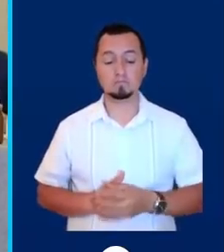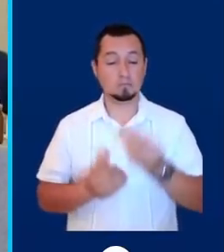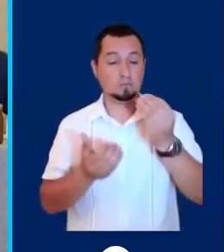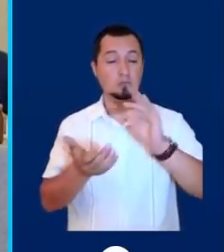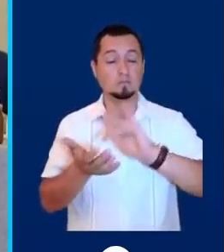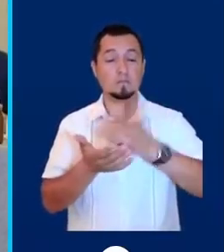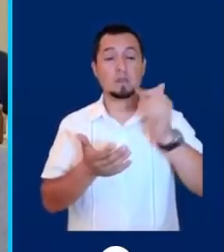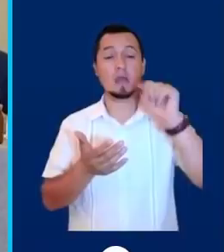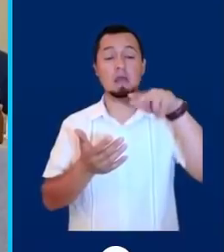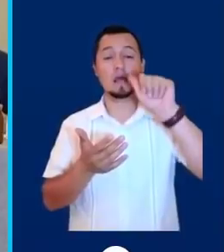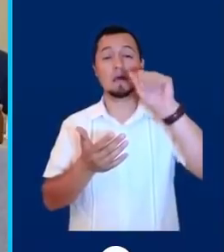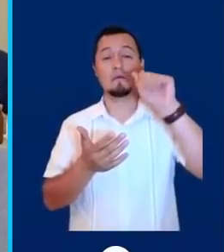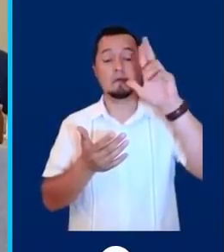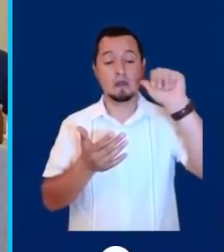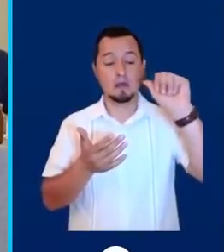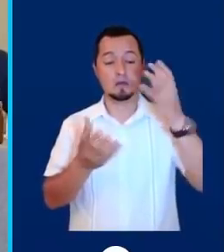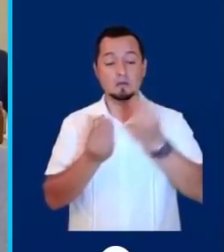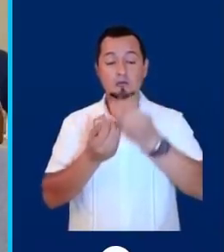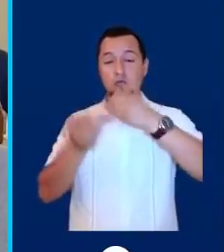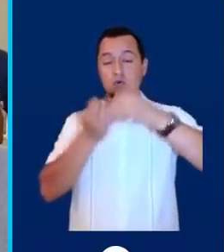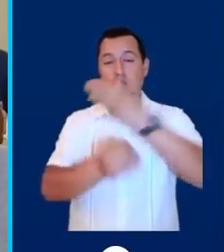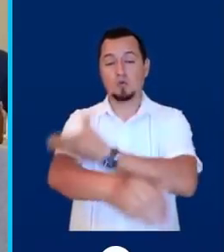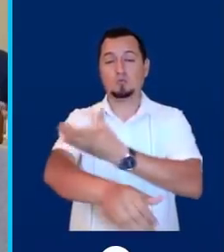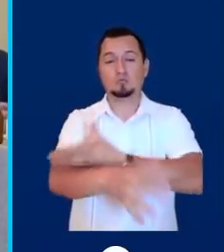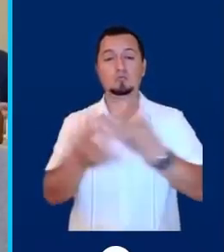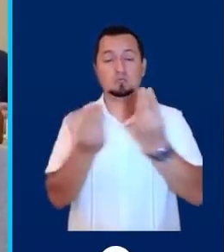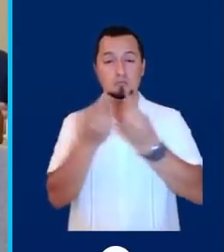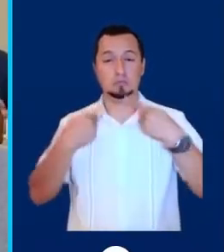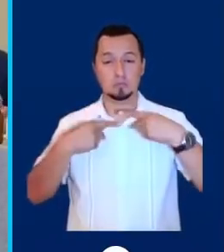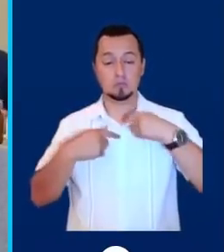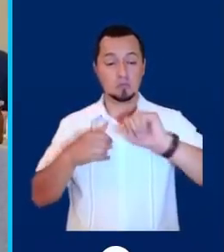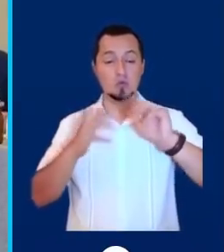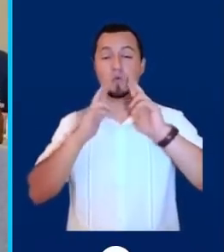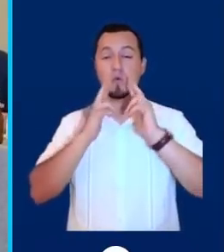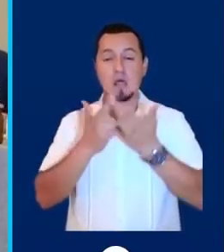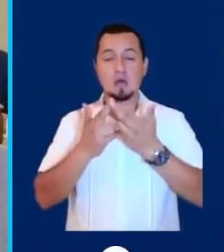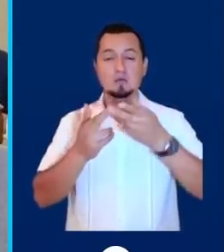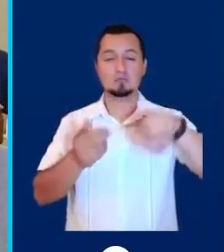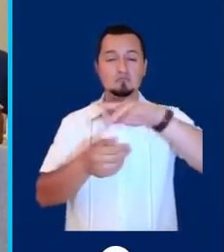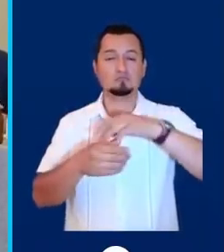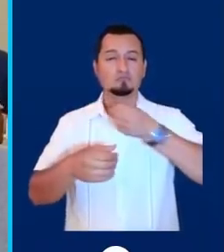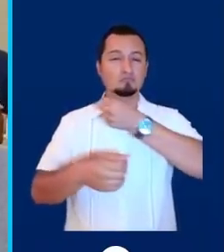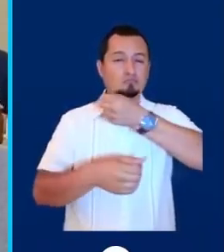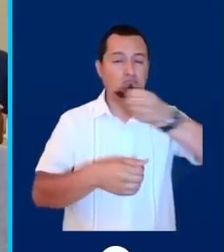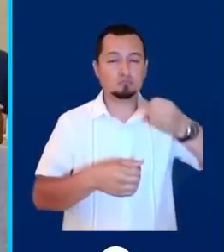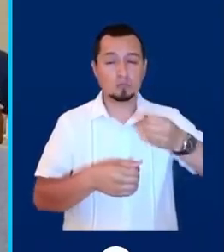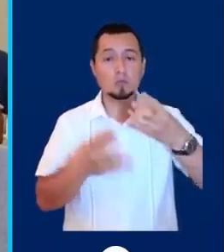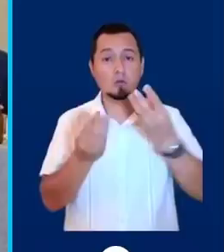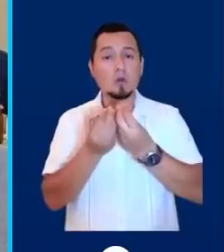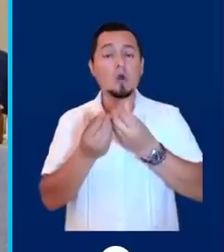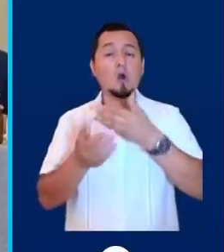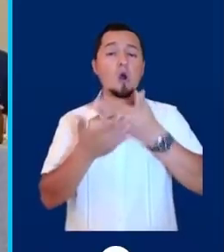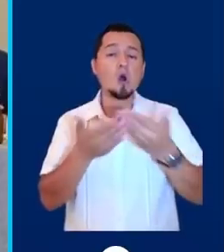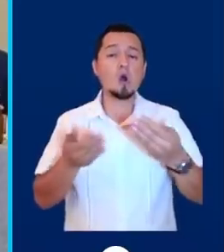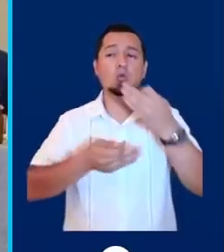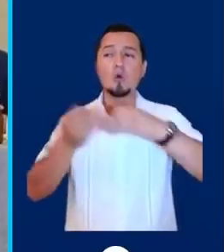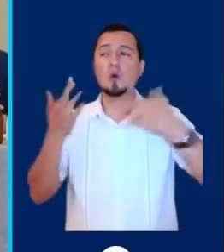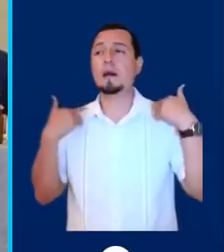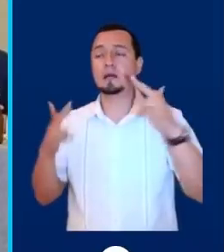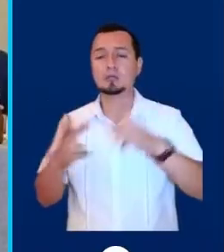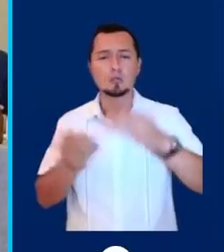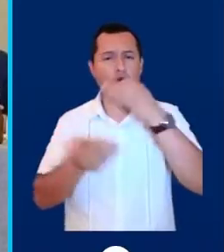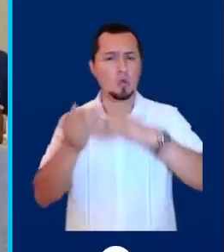Muchas gracias, Ana Bárbara. Saludo a todos los compañeros en esta rueda de prensa, gobernador, compañeros de los medios, comunidad